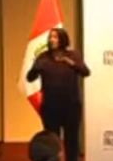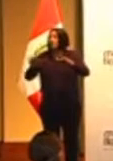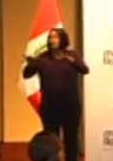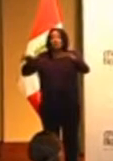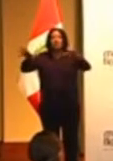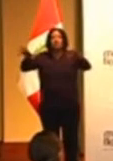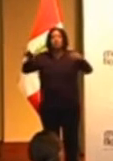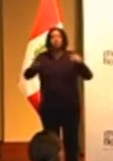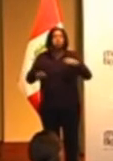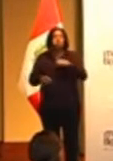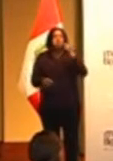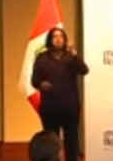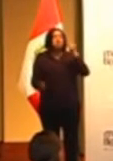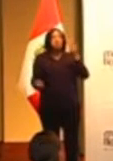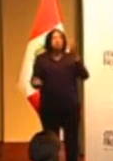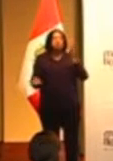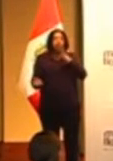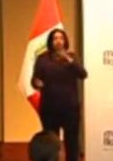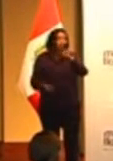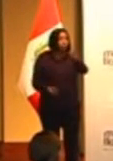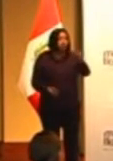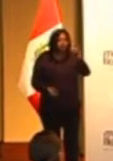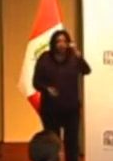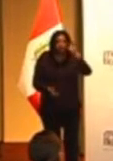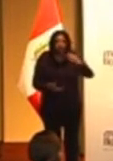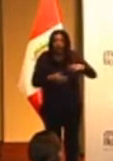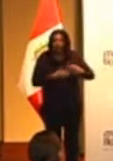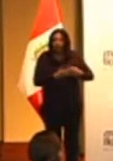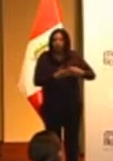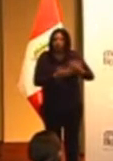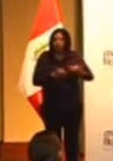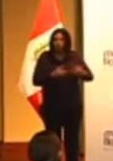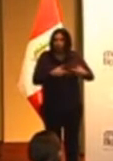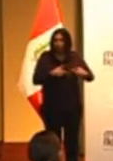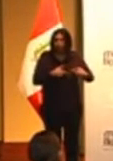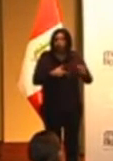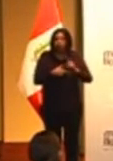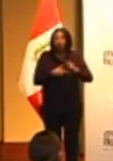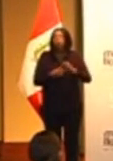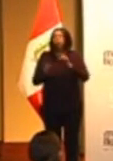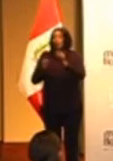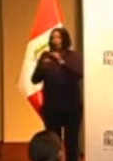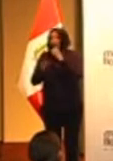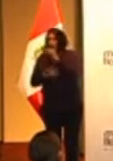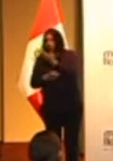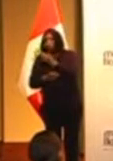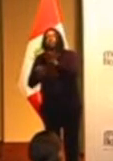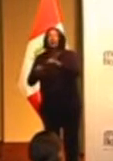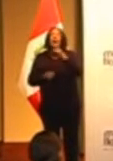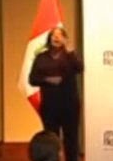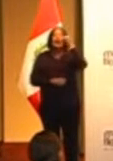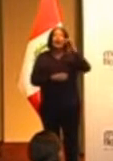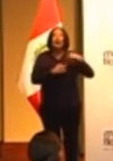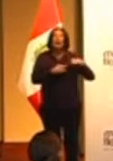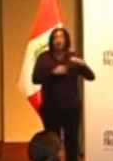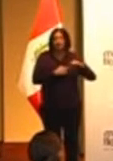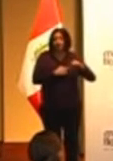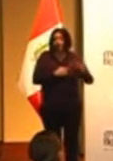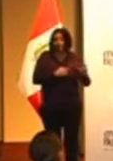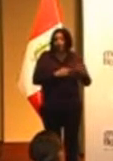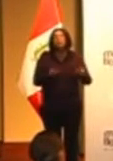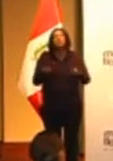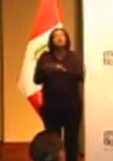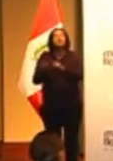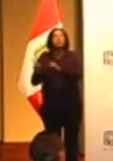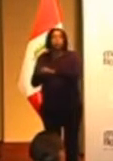conciencia. O alguien ha tomado conciencia de que el corazón le está latiendo en este momento. Recién cuando hemos dicho eso, ¿no? ¿Verdad? Lo